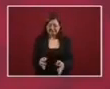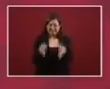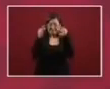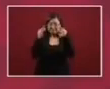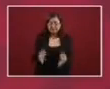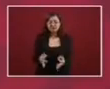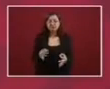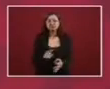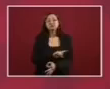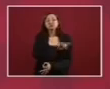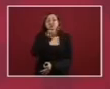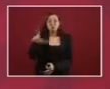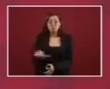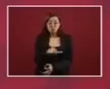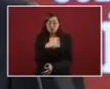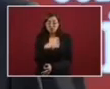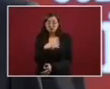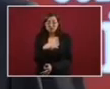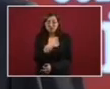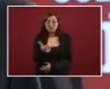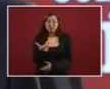y dar marcha atrás